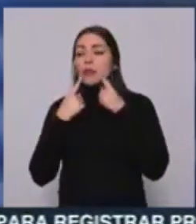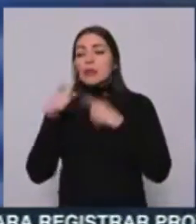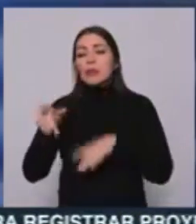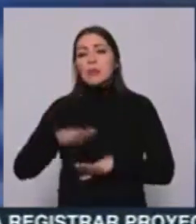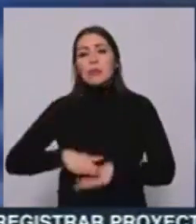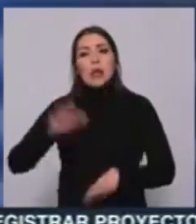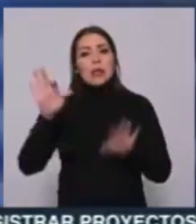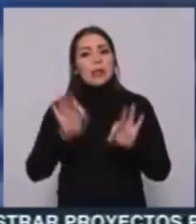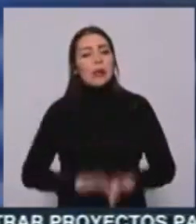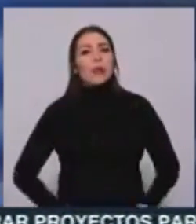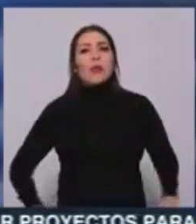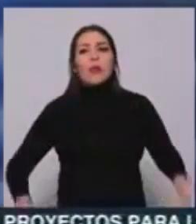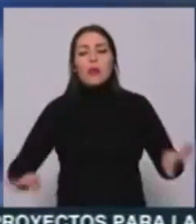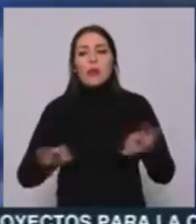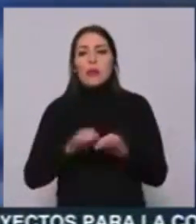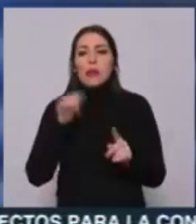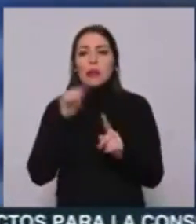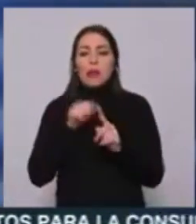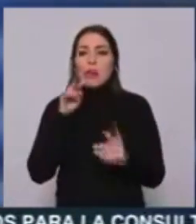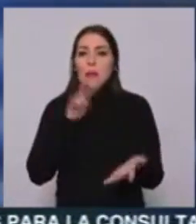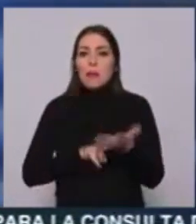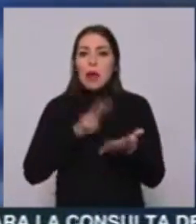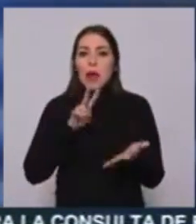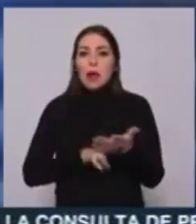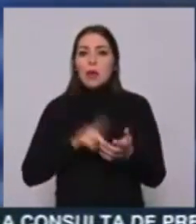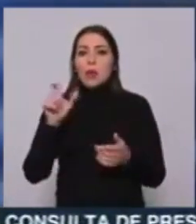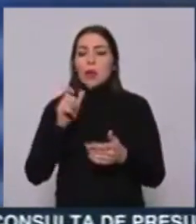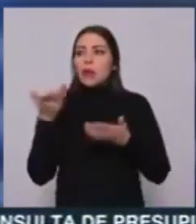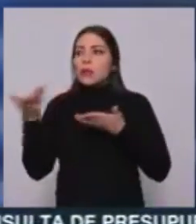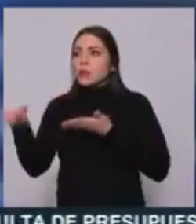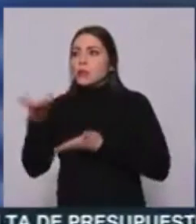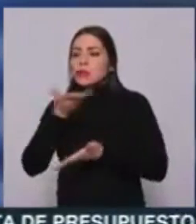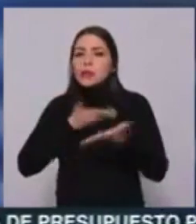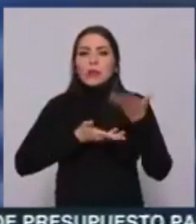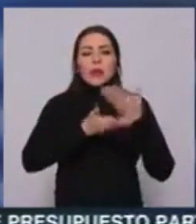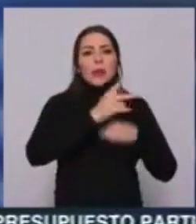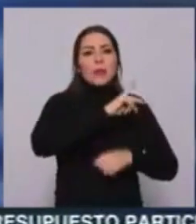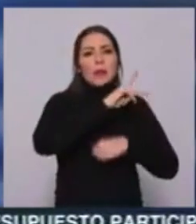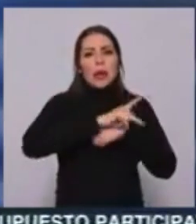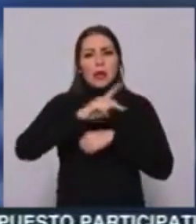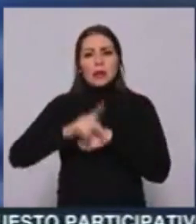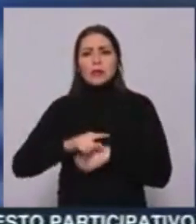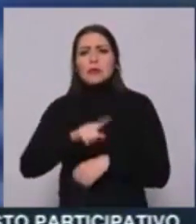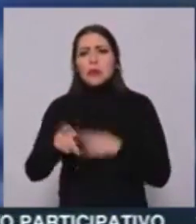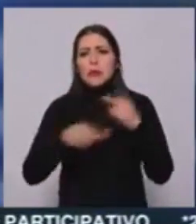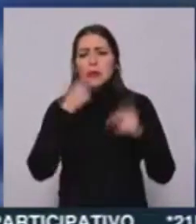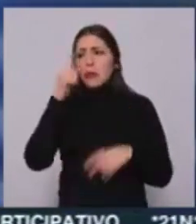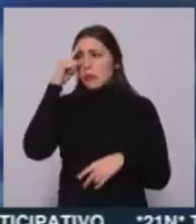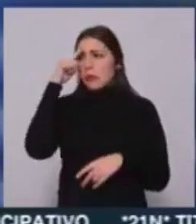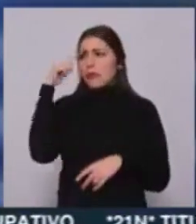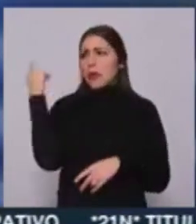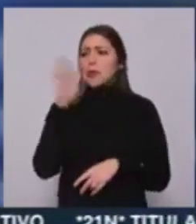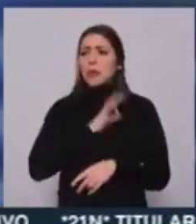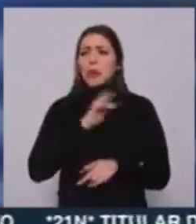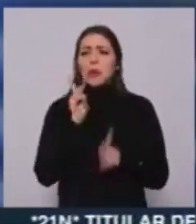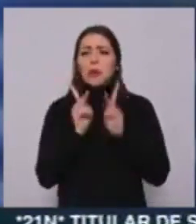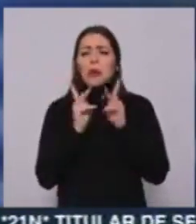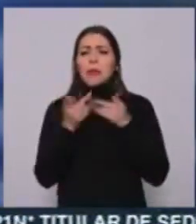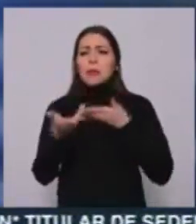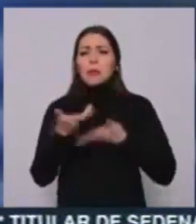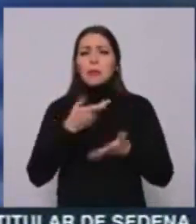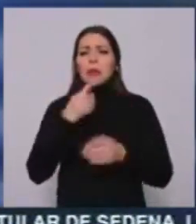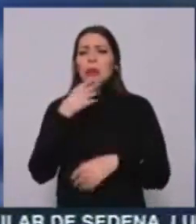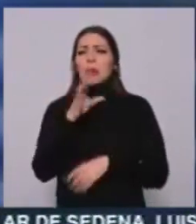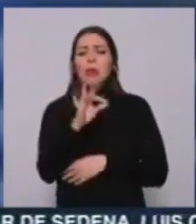diplomacia. Eso es lo que tenemos en mano y se dice fácil dialogar, pero un diálogo en una situación